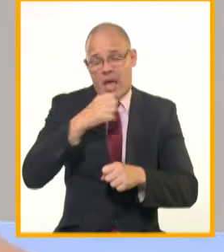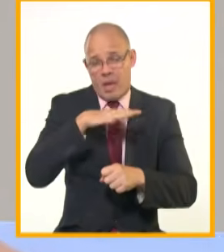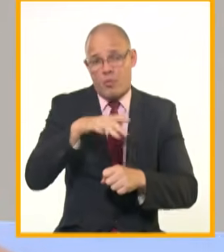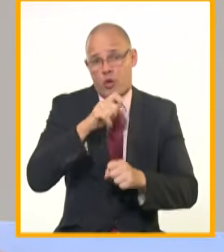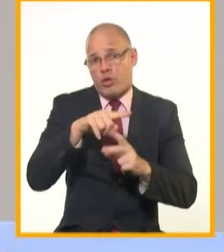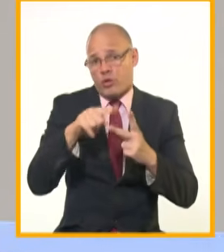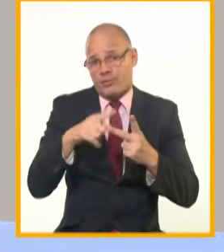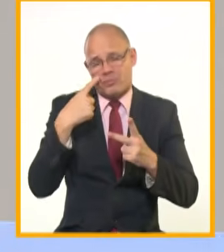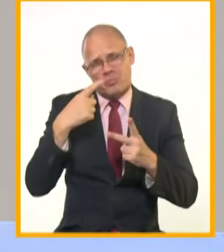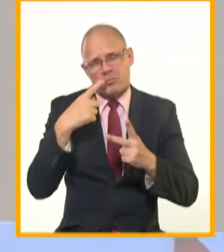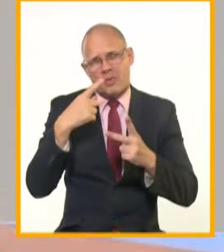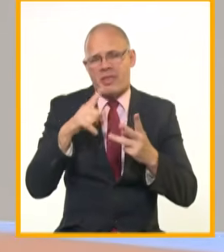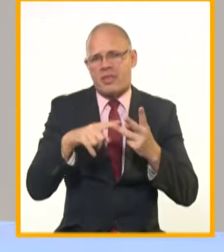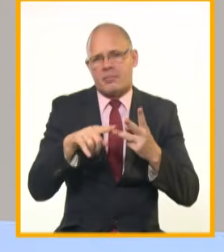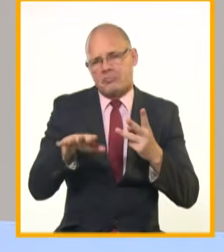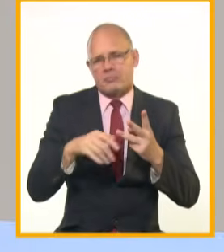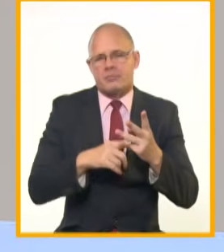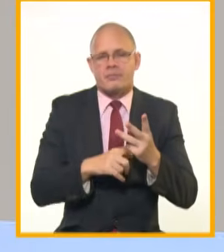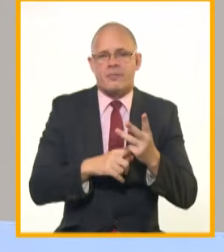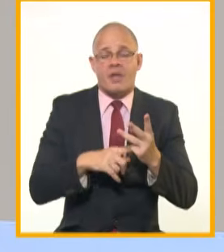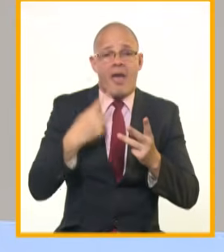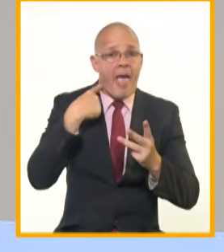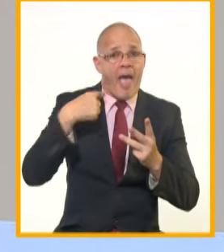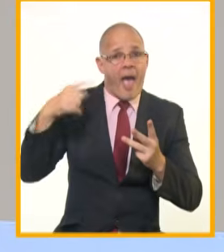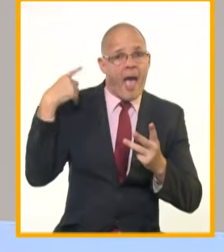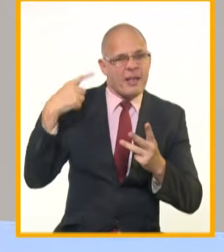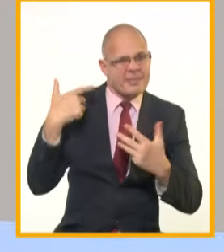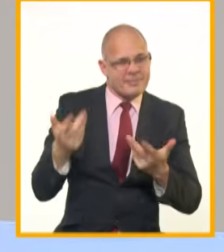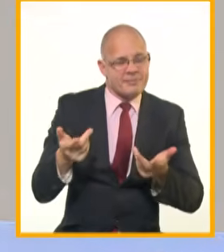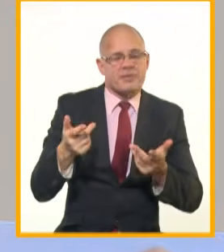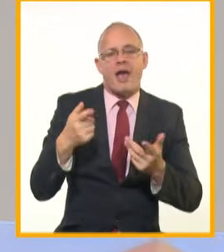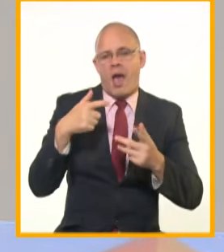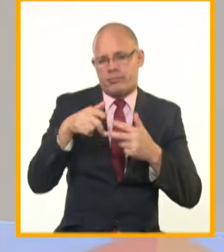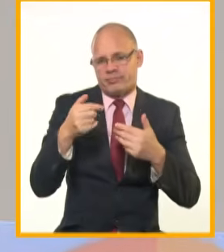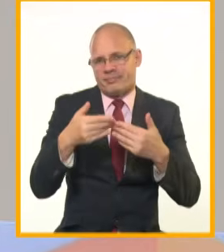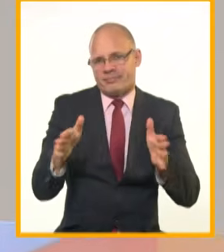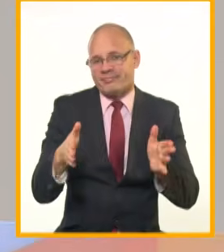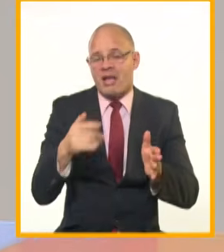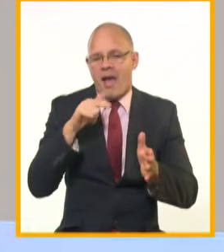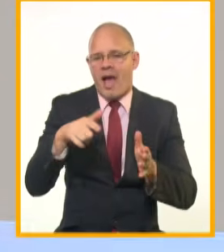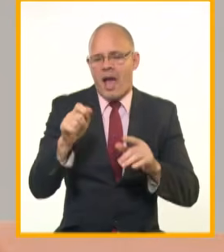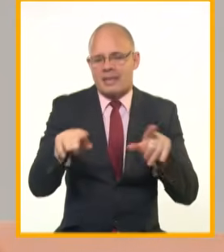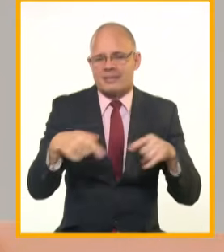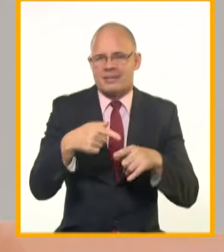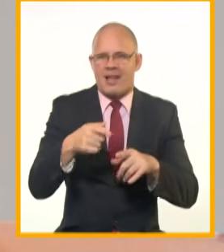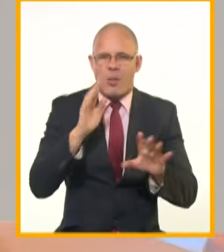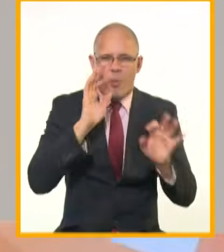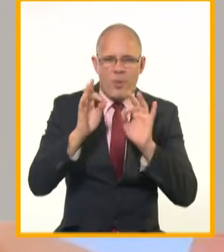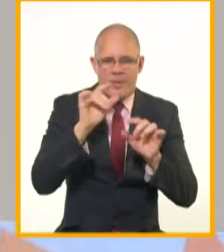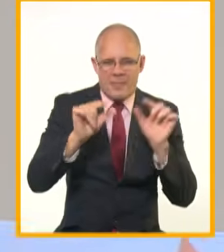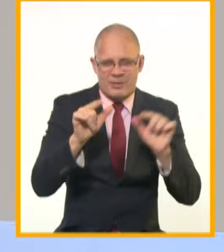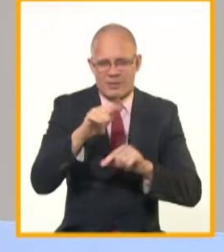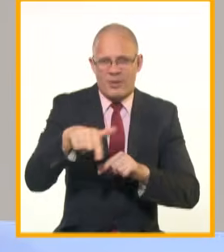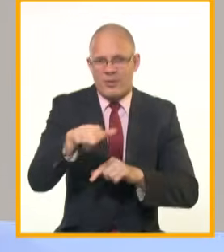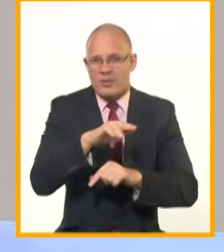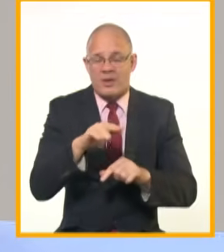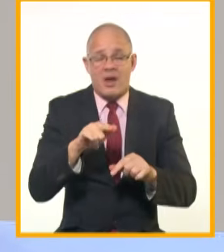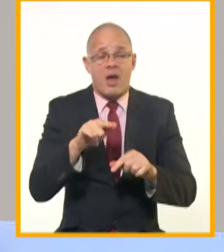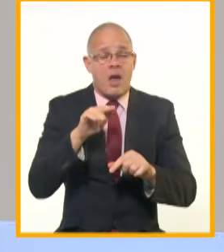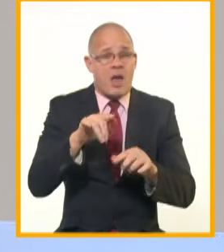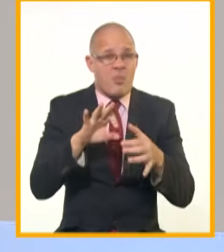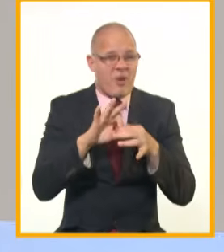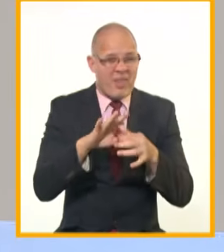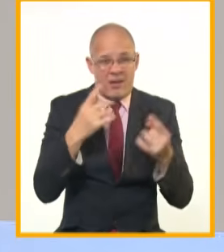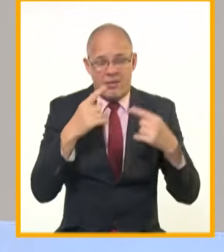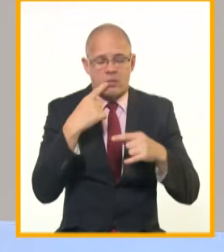o 3 ejemplos le pudiera poner, el año pasado inauguramos una sala de cuidados intensivos nueva, completa, nueva